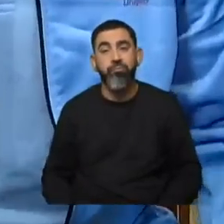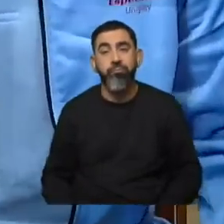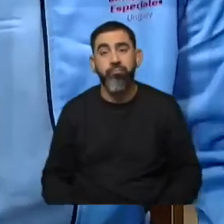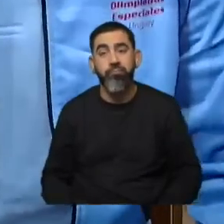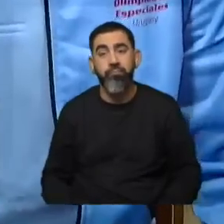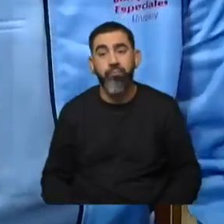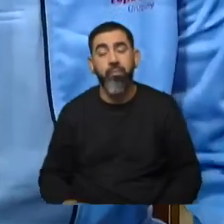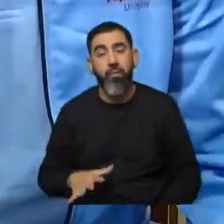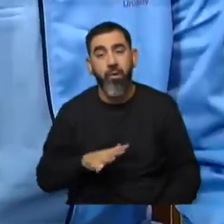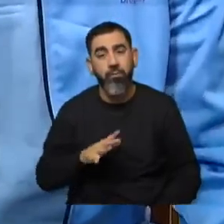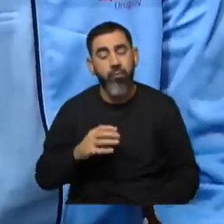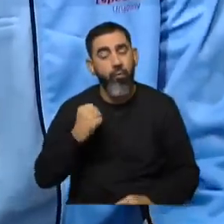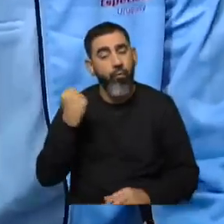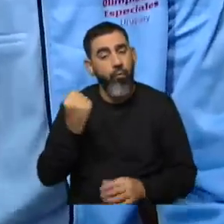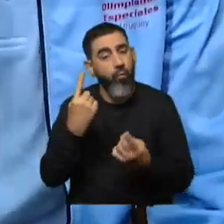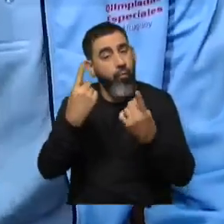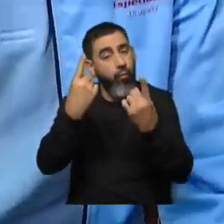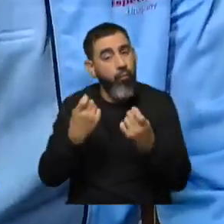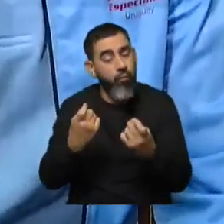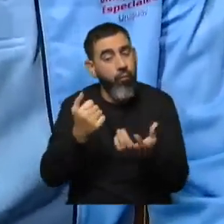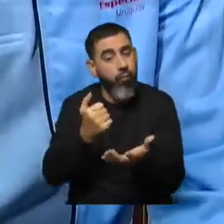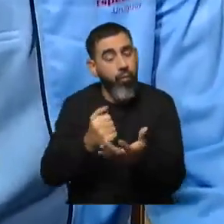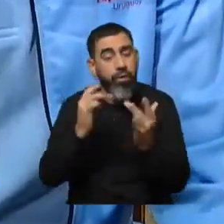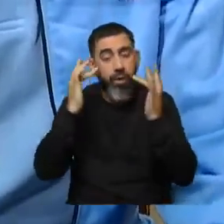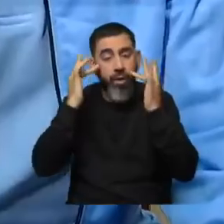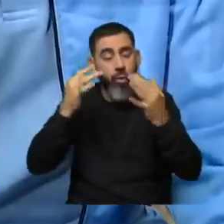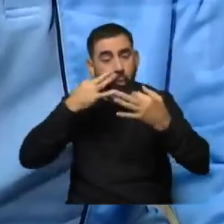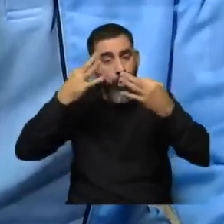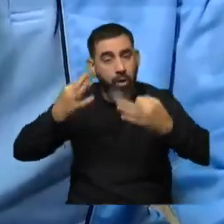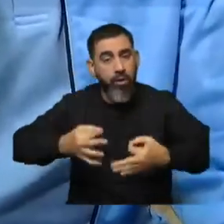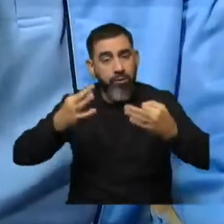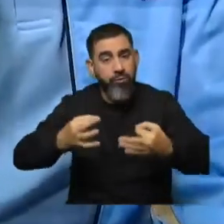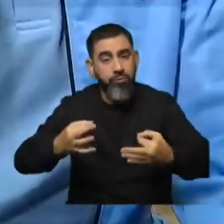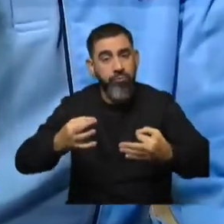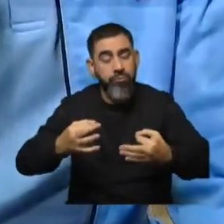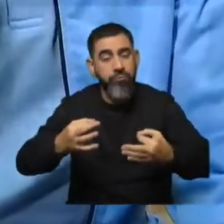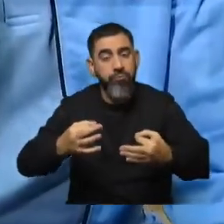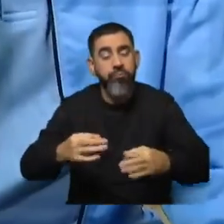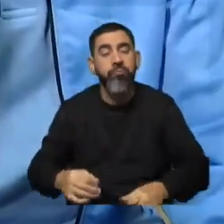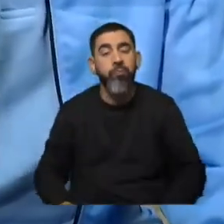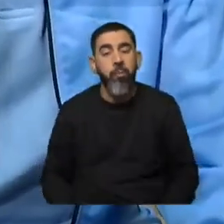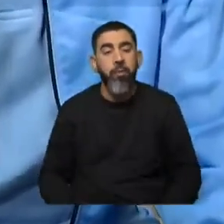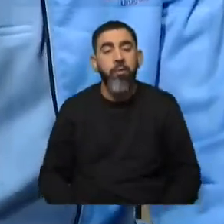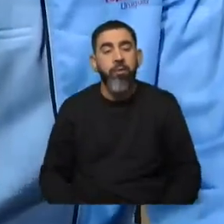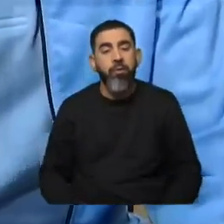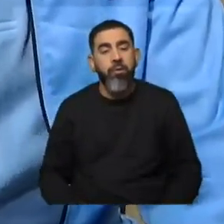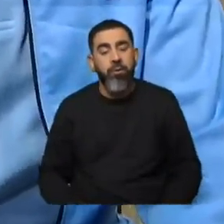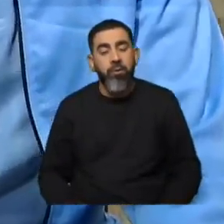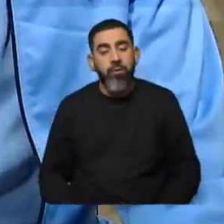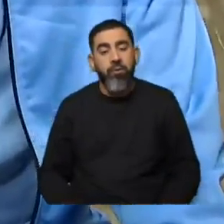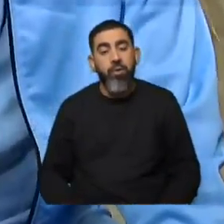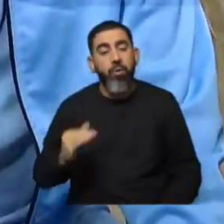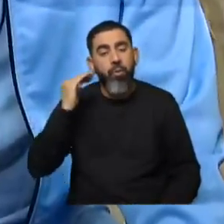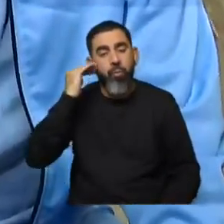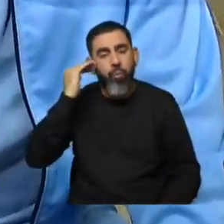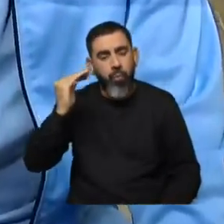Tiene un gran arraigo en lo que es en la educación especial en la educación primaria en un principio entonces varios